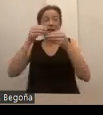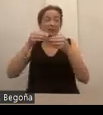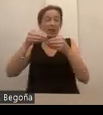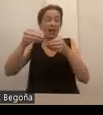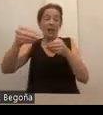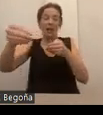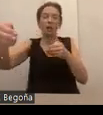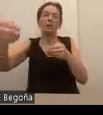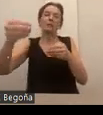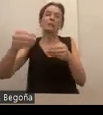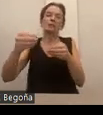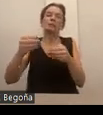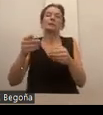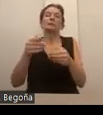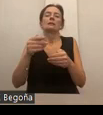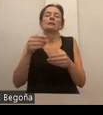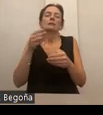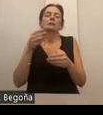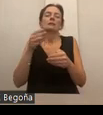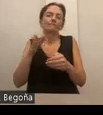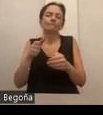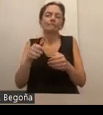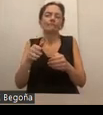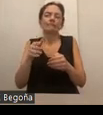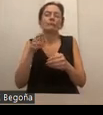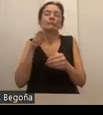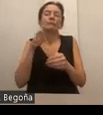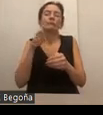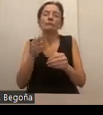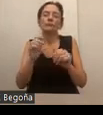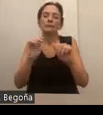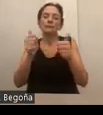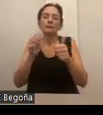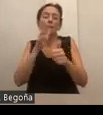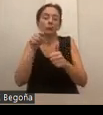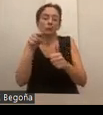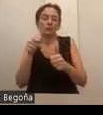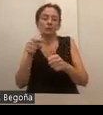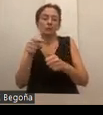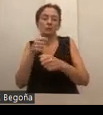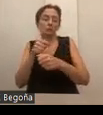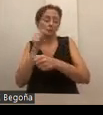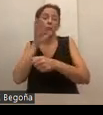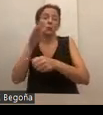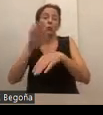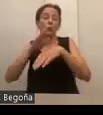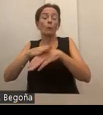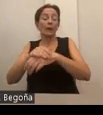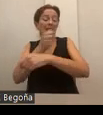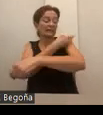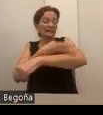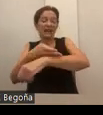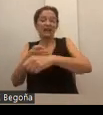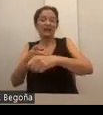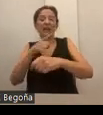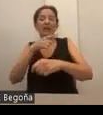las complicaciones crónicas, por así decirlo, parten de este mecanismo. Tenemos una glucosa en exceso dentro de la sangre, llega a